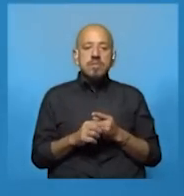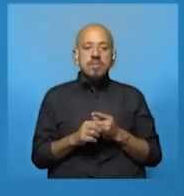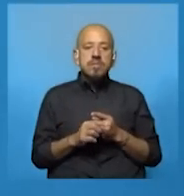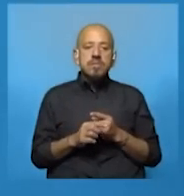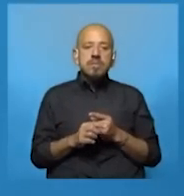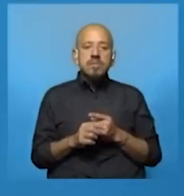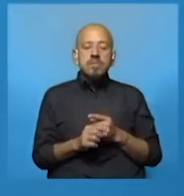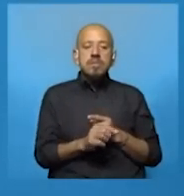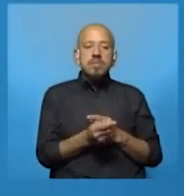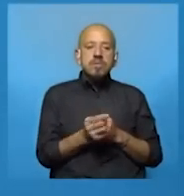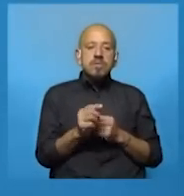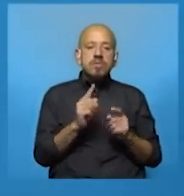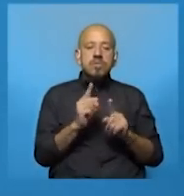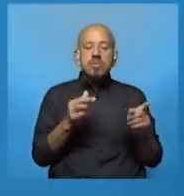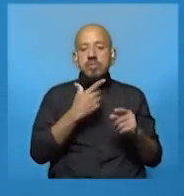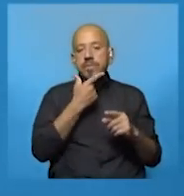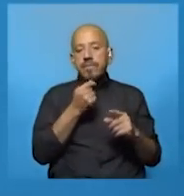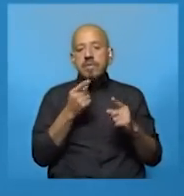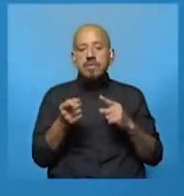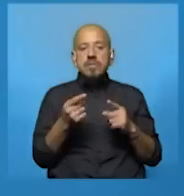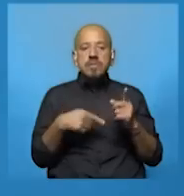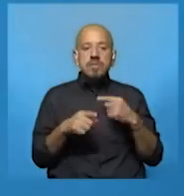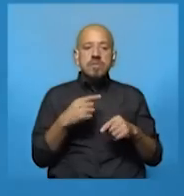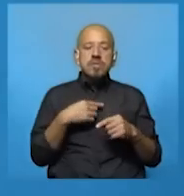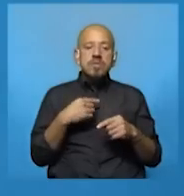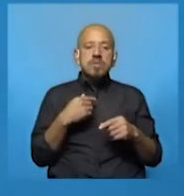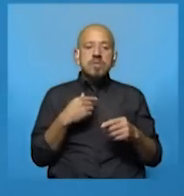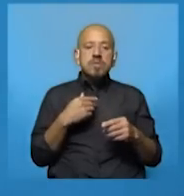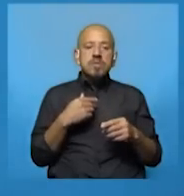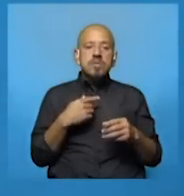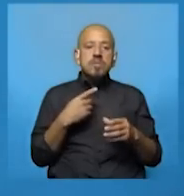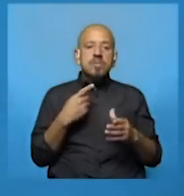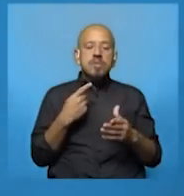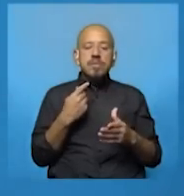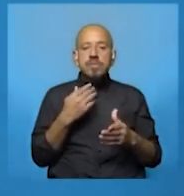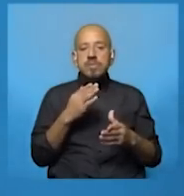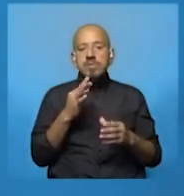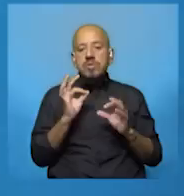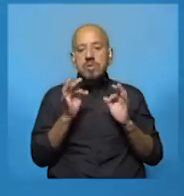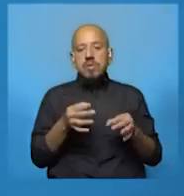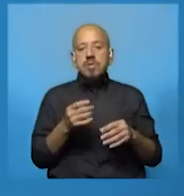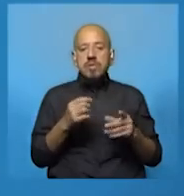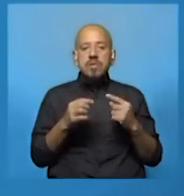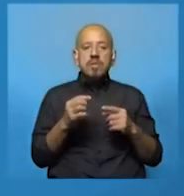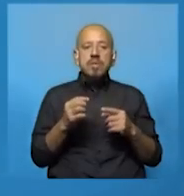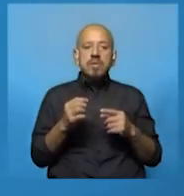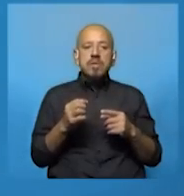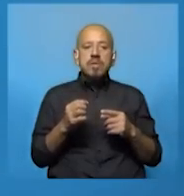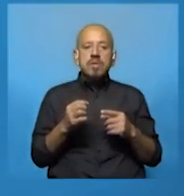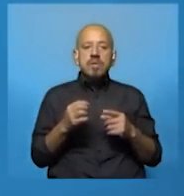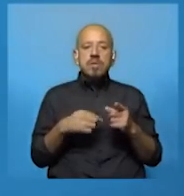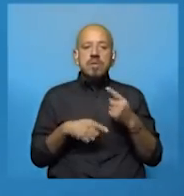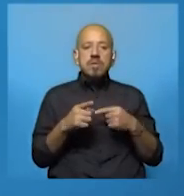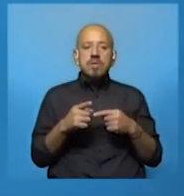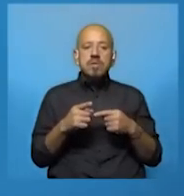Es que es que no es tan fácil No es tan fácil nosotros podemos perseguir el dinero podemos decir el lavado activo está mal todo eso Pero es verdad que